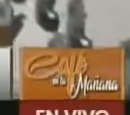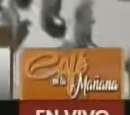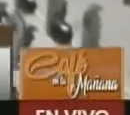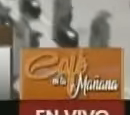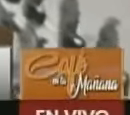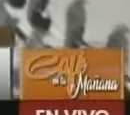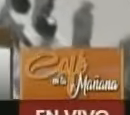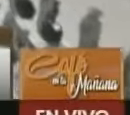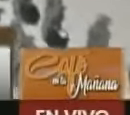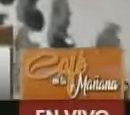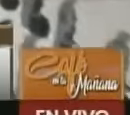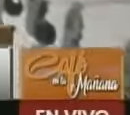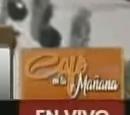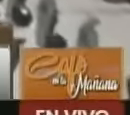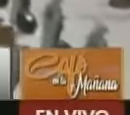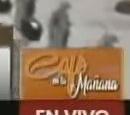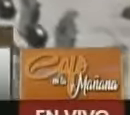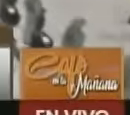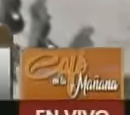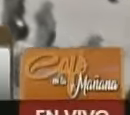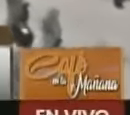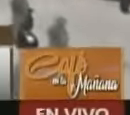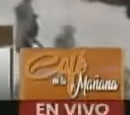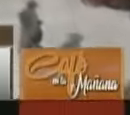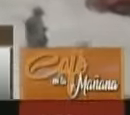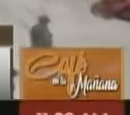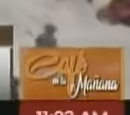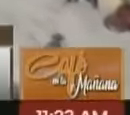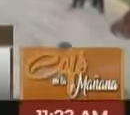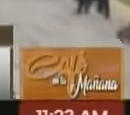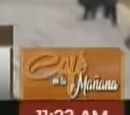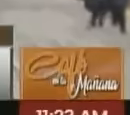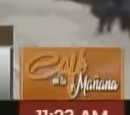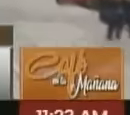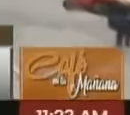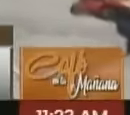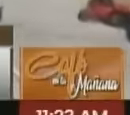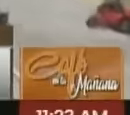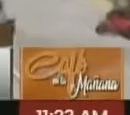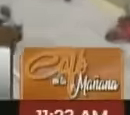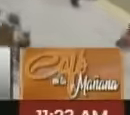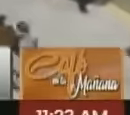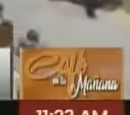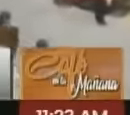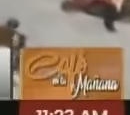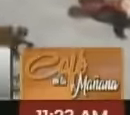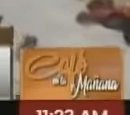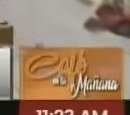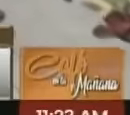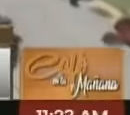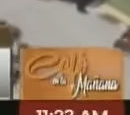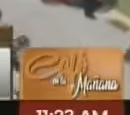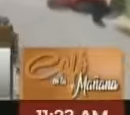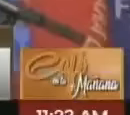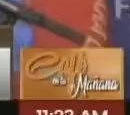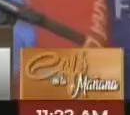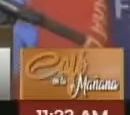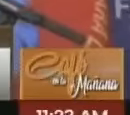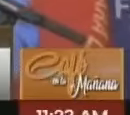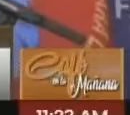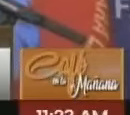Armada Nacional Bolivariana desde hace mucho tiempo, en todas las instancias o en todos los lugares donde nos ha